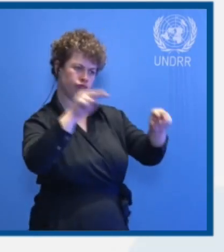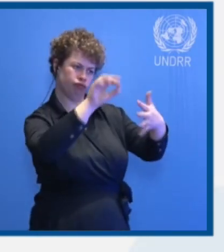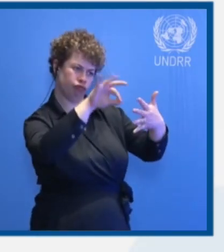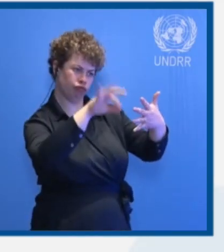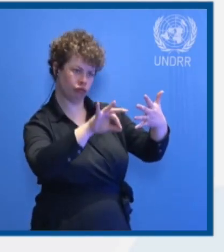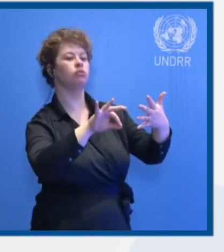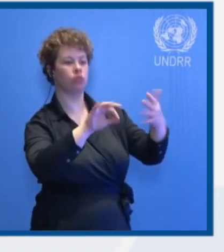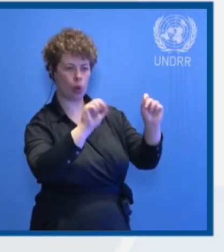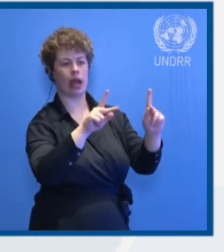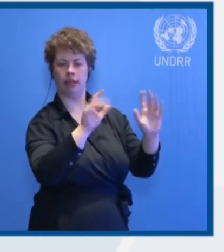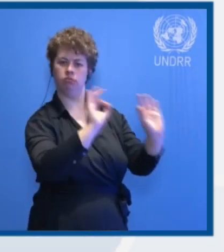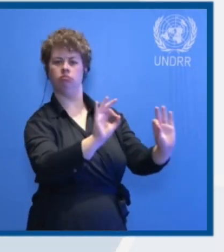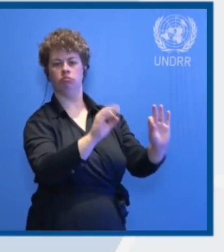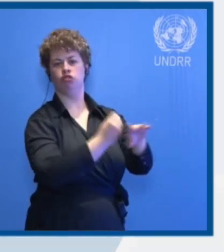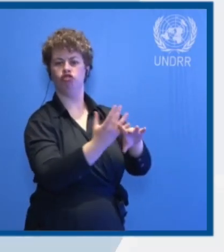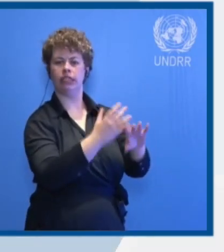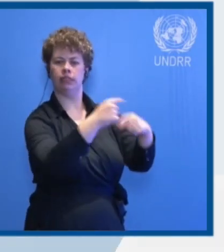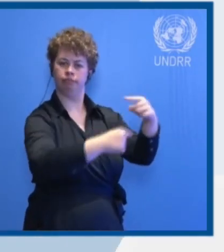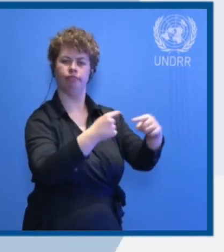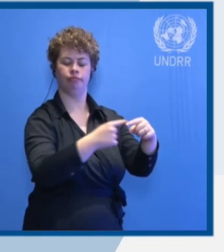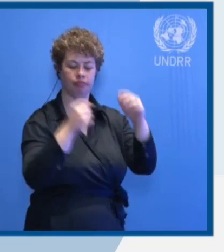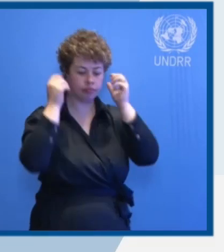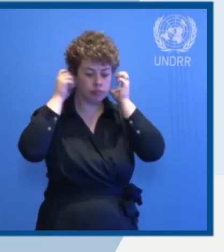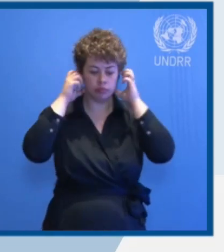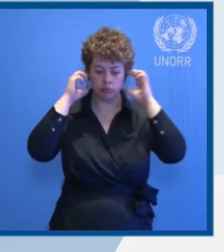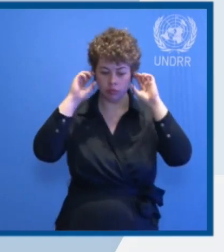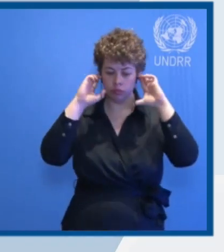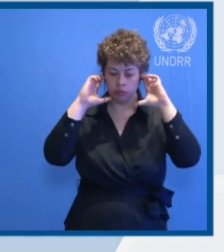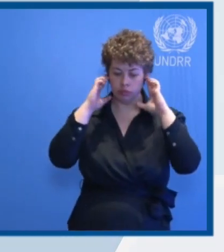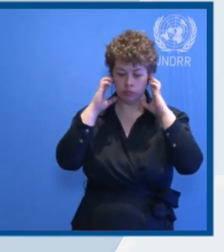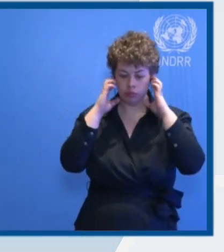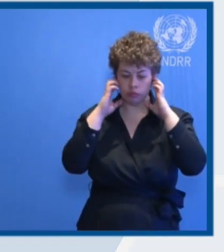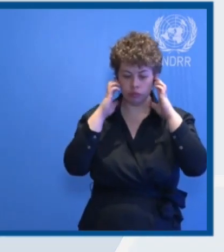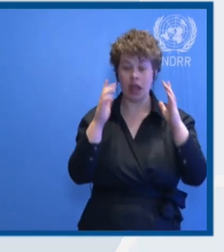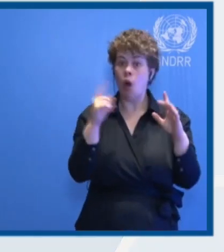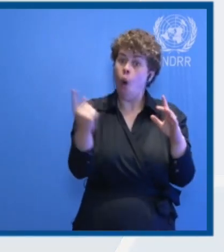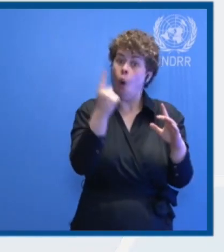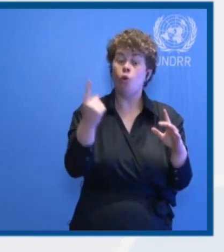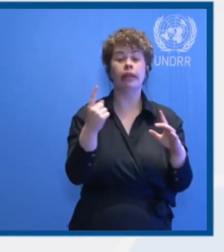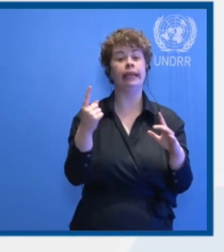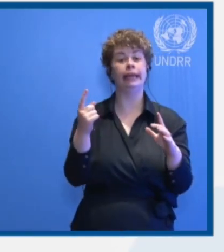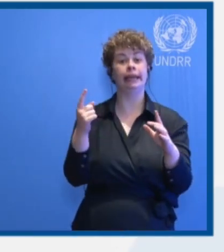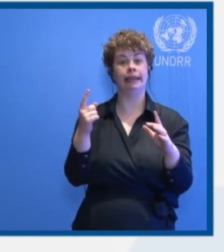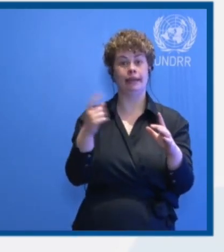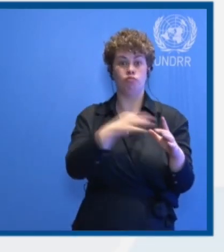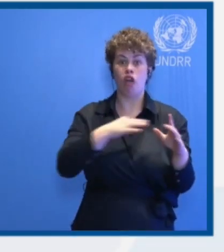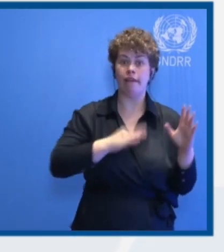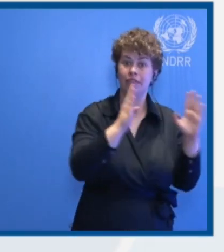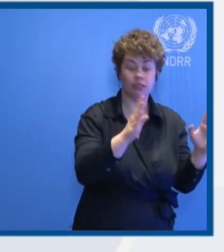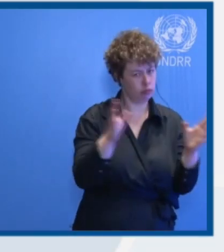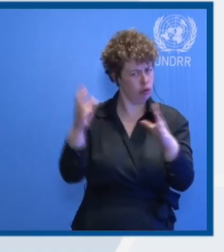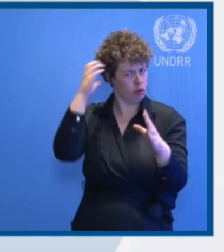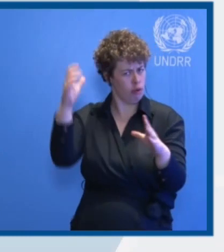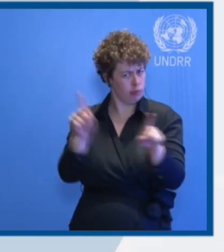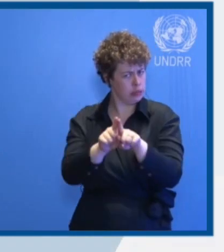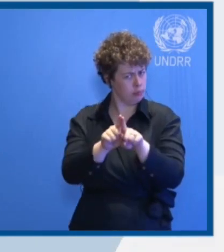mencionado, los emisores de bonos, los inversionistas, las instituciones financieras, cómo se pueden identificar y evaluar cuáles inversiones